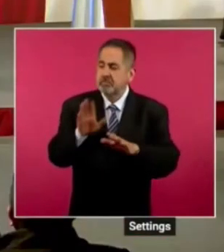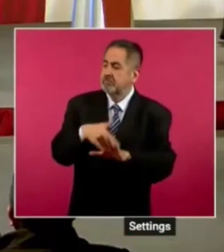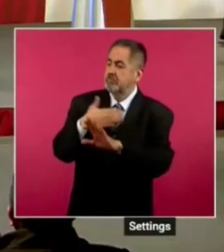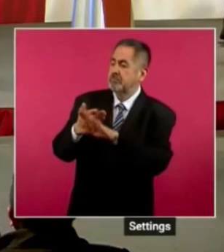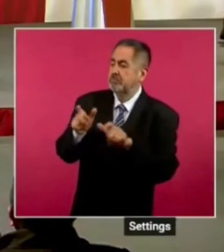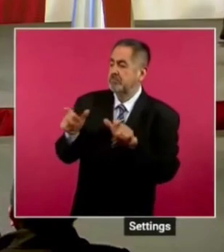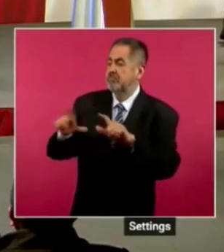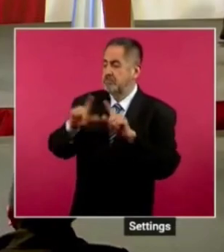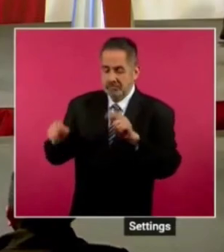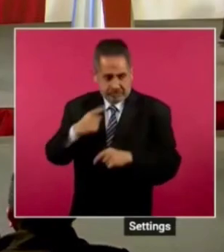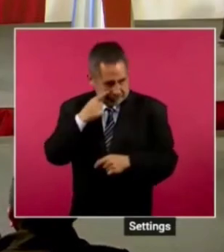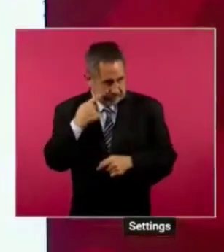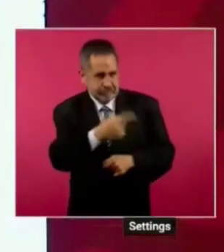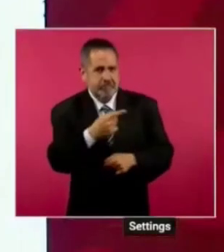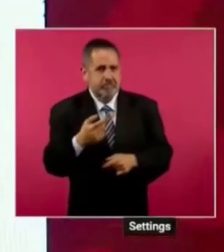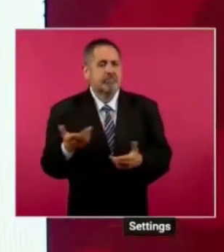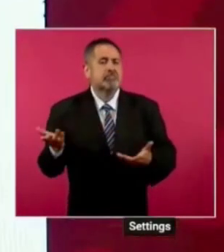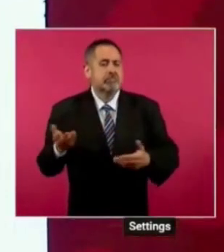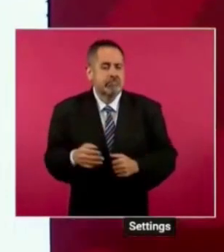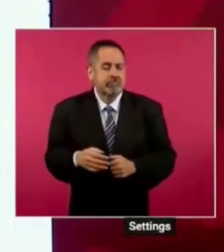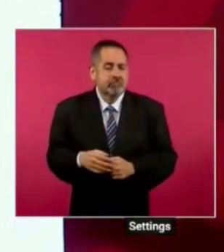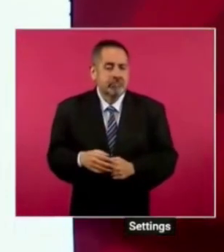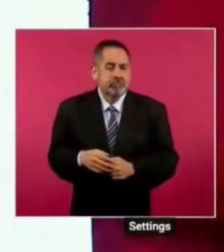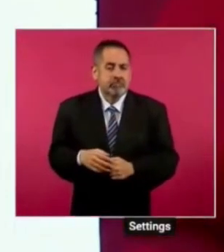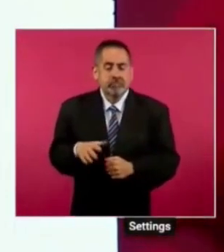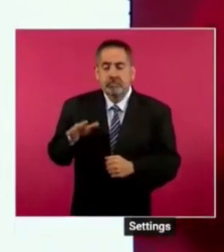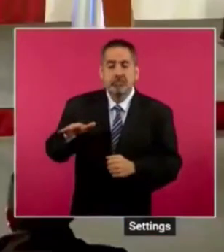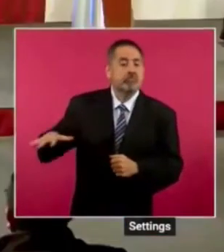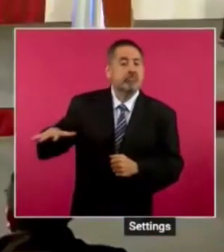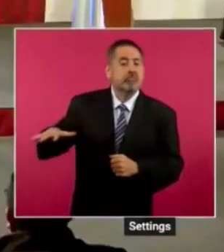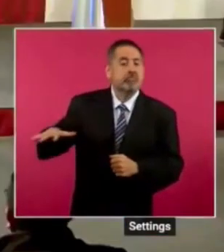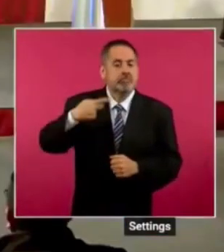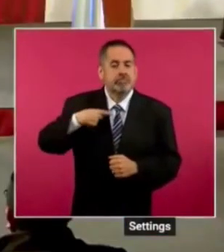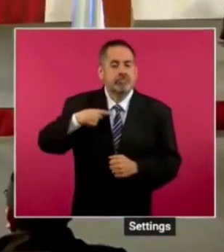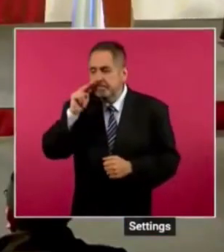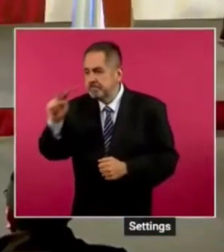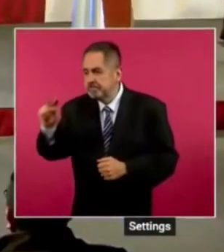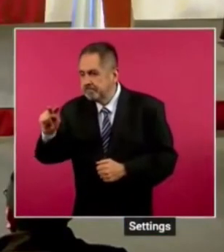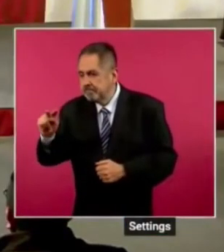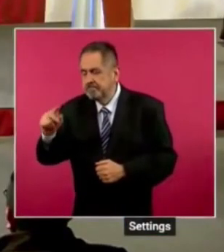Nacional. Eso es lo que piensa el pueblo.